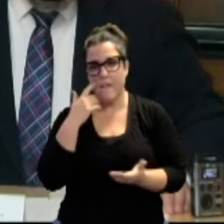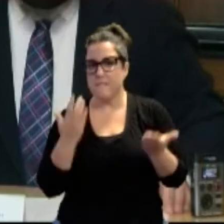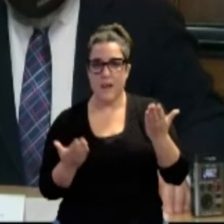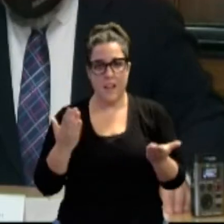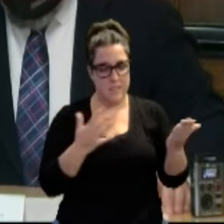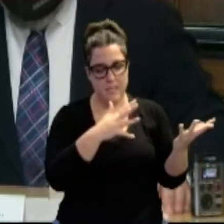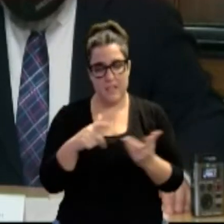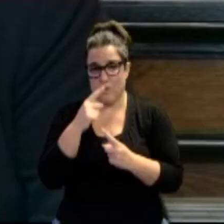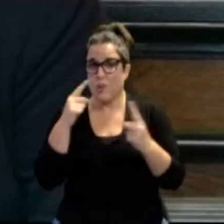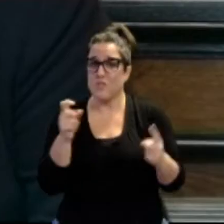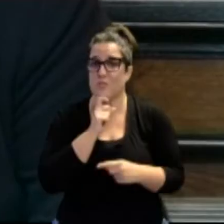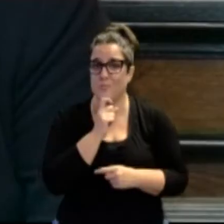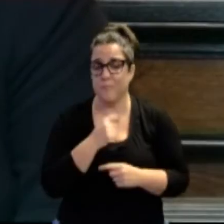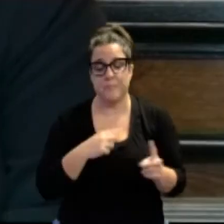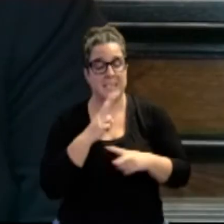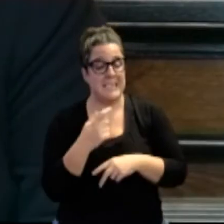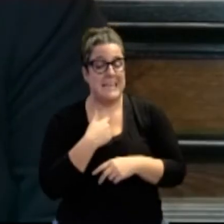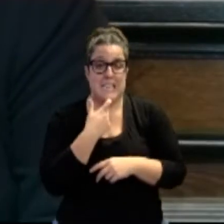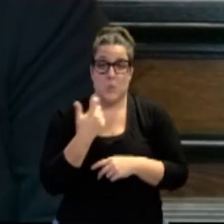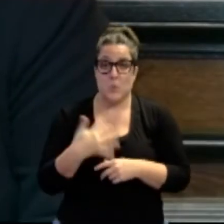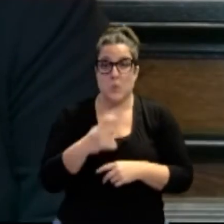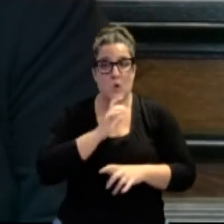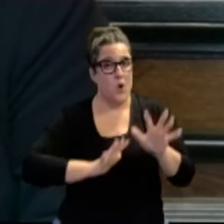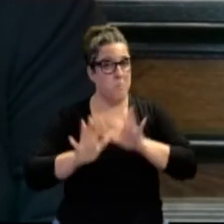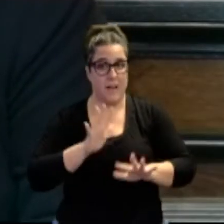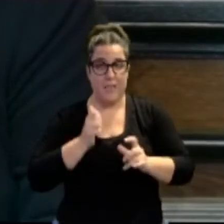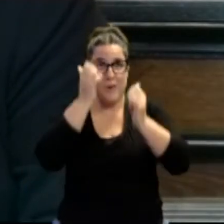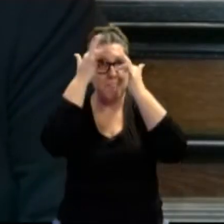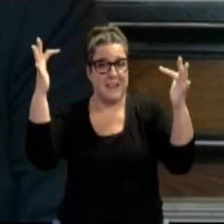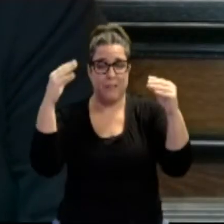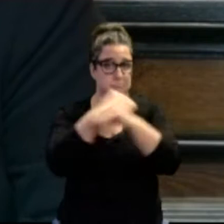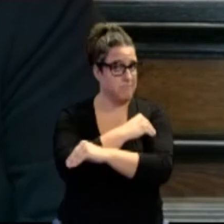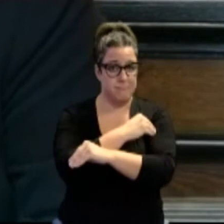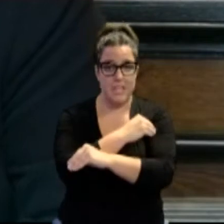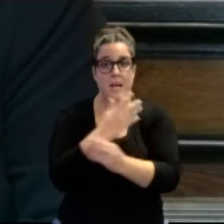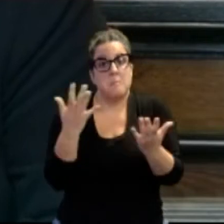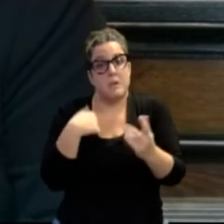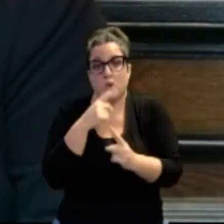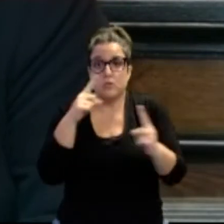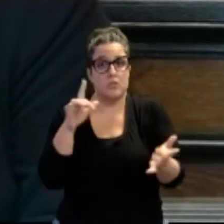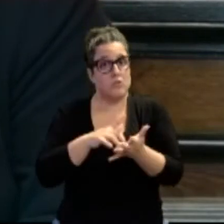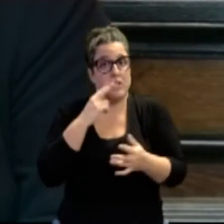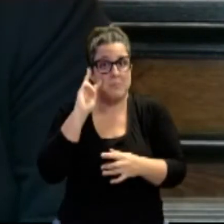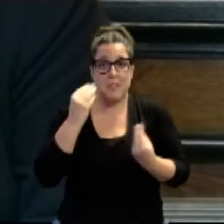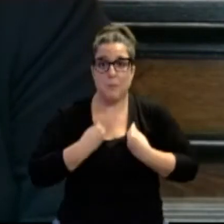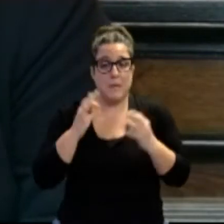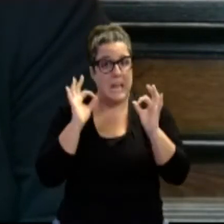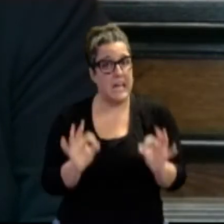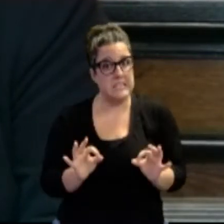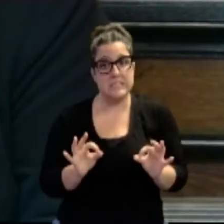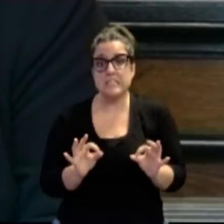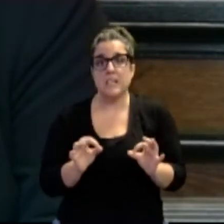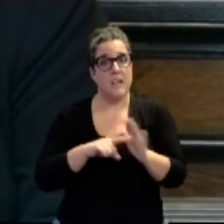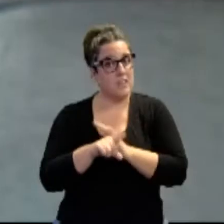año complicado y no ha sido el año que habíamos imaginado, pero es el año que nos ha tocado vivir y el que nos ha